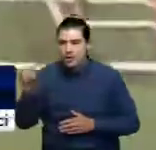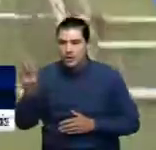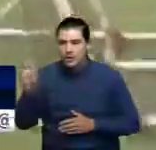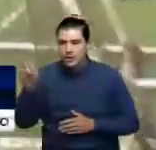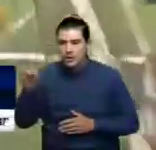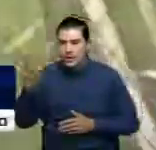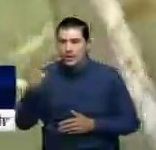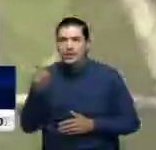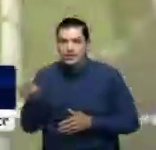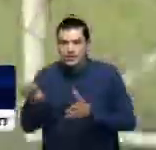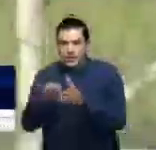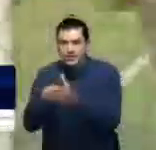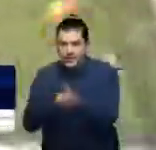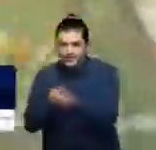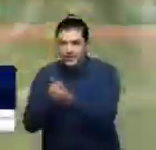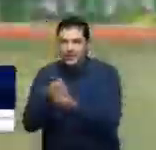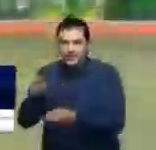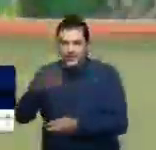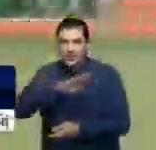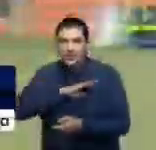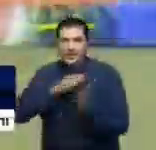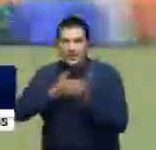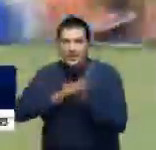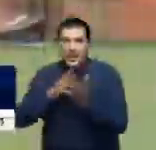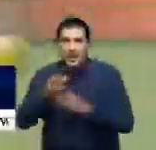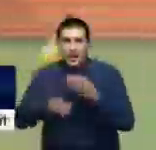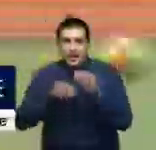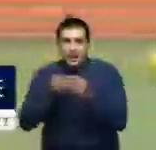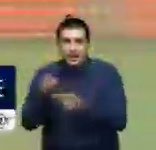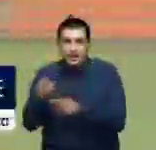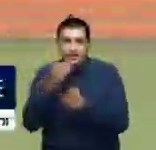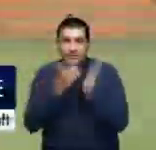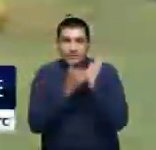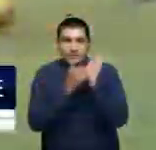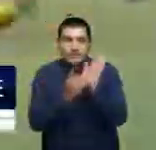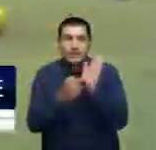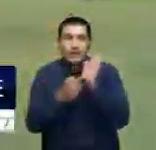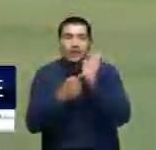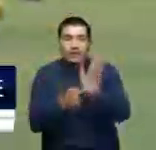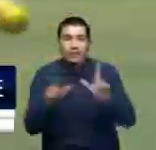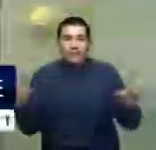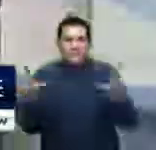de Florida Blanca. Recordemos que este partido tendrá transmisión en directo por la pantalla del Canal TRO.